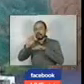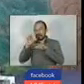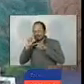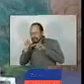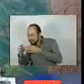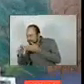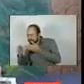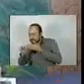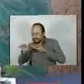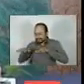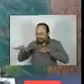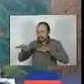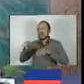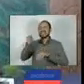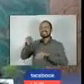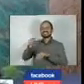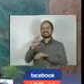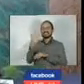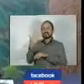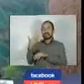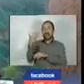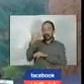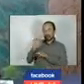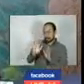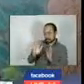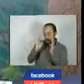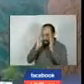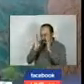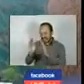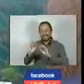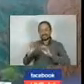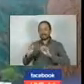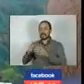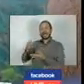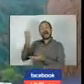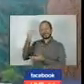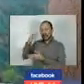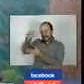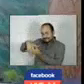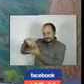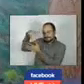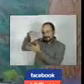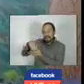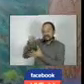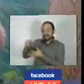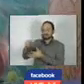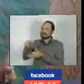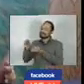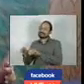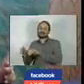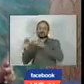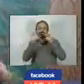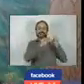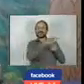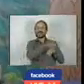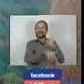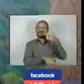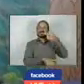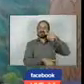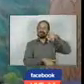Llevamos tres años donde esa borda no se ha atendido. La maquinaria que había en esa zona fue movida para el chaparral.